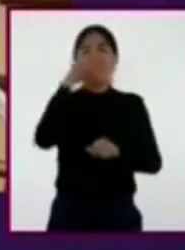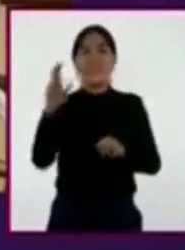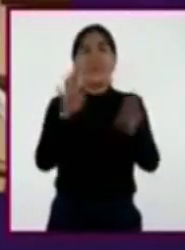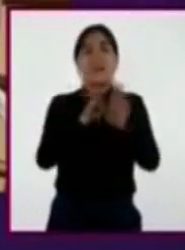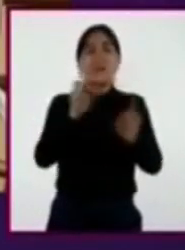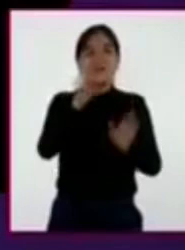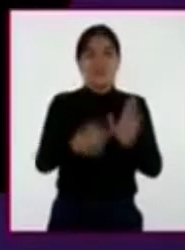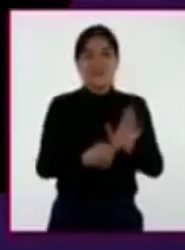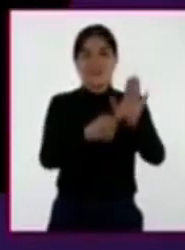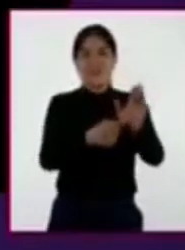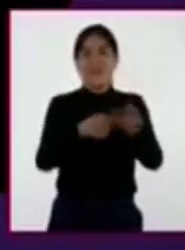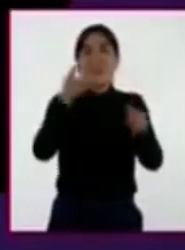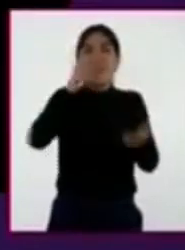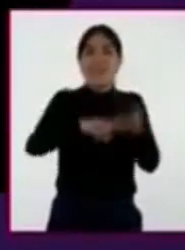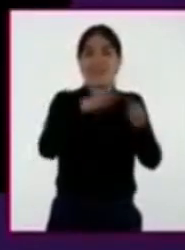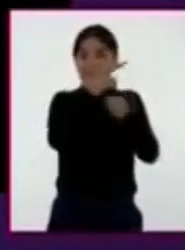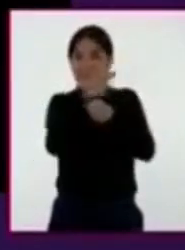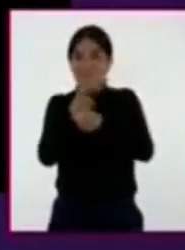con la cámara, ¿no?